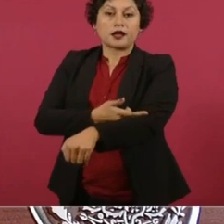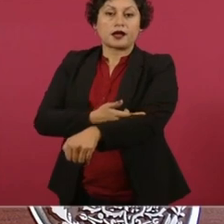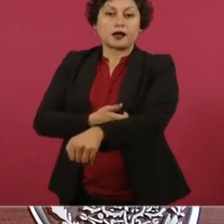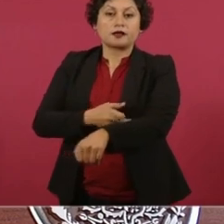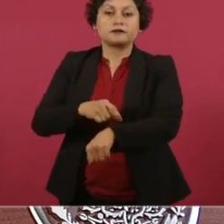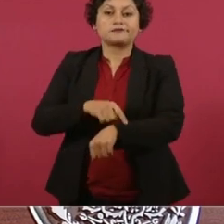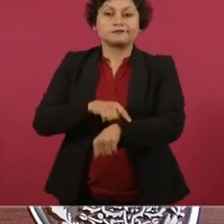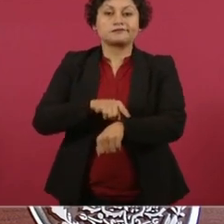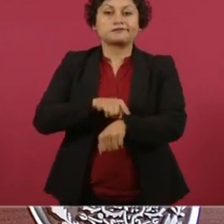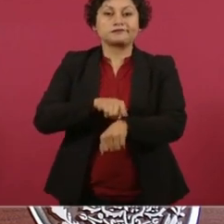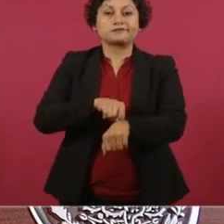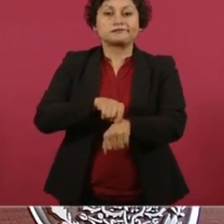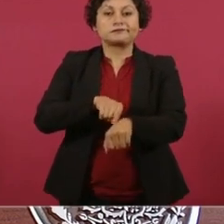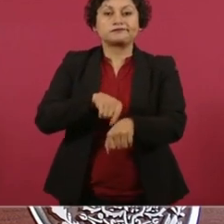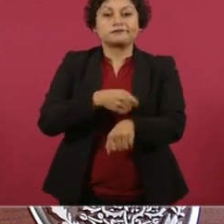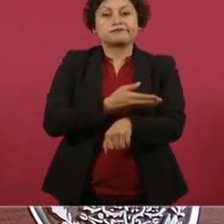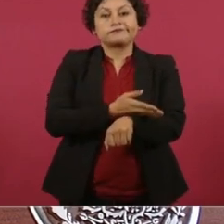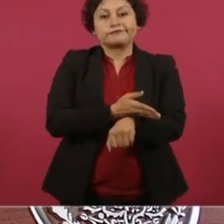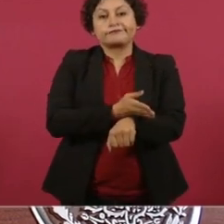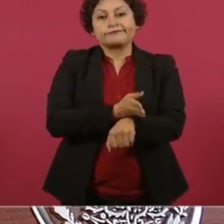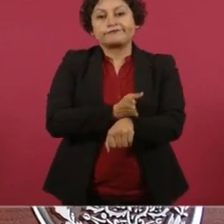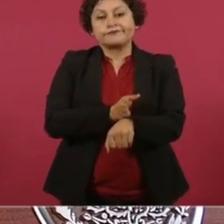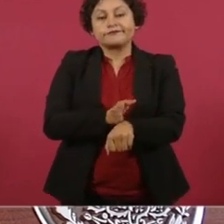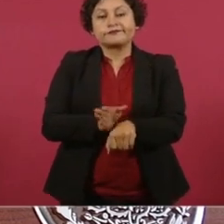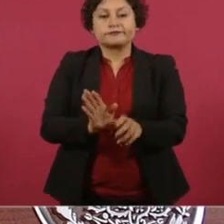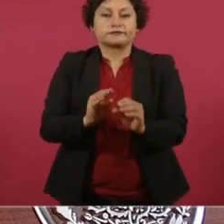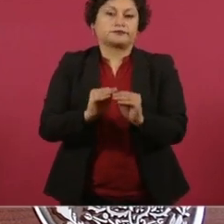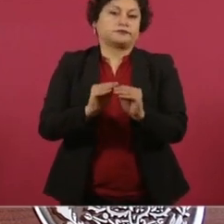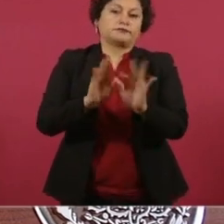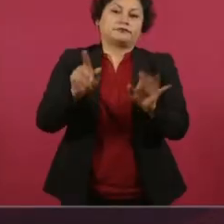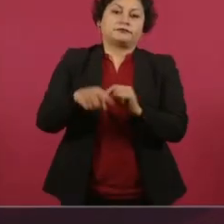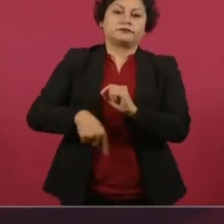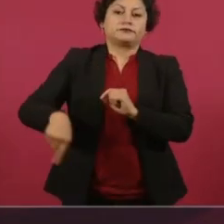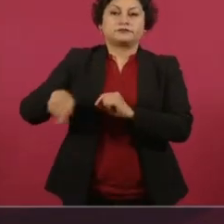desde luego con pugnas,